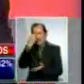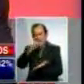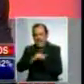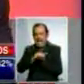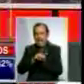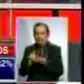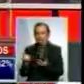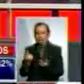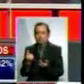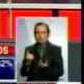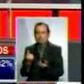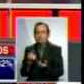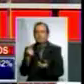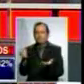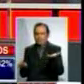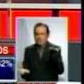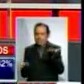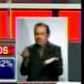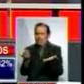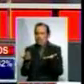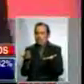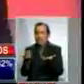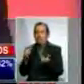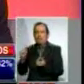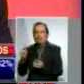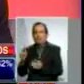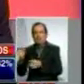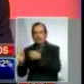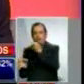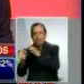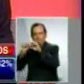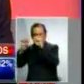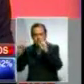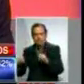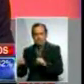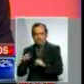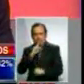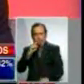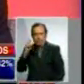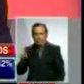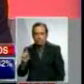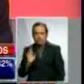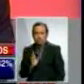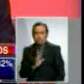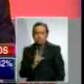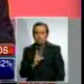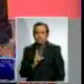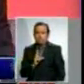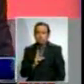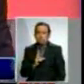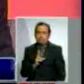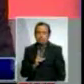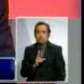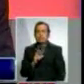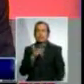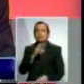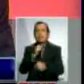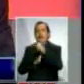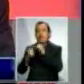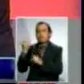pero temen una avalancha del sistema judicial no no hay cariño